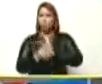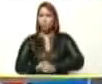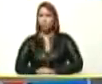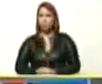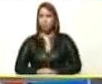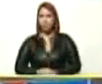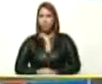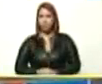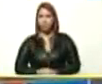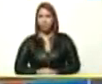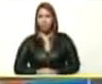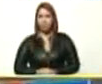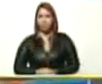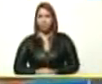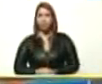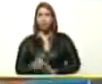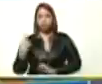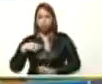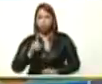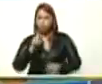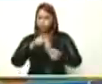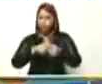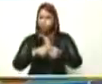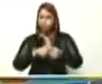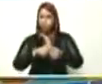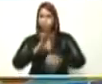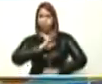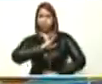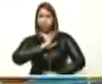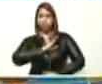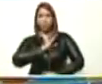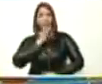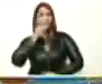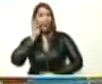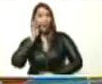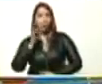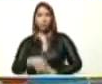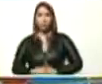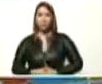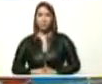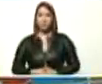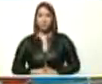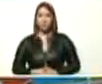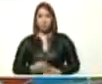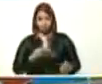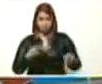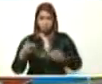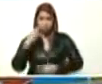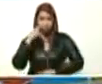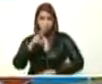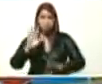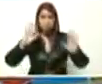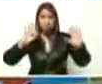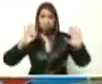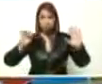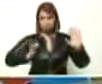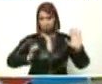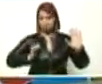cuenta de YouTube, la tengo guindada, en mi cuenta, de Facebook, te invito, si la quieres ver, pues,